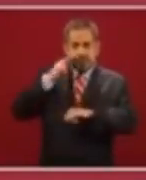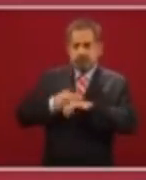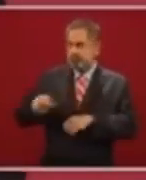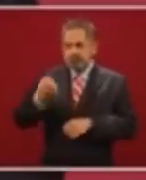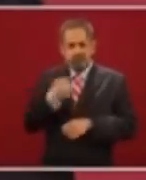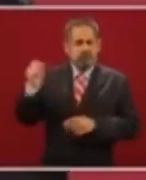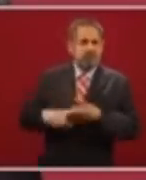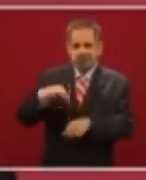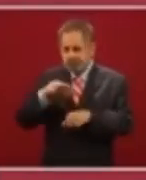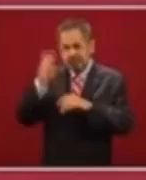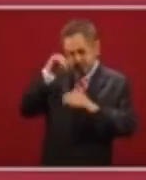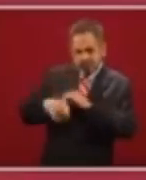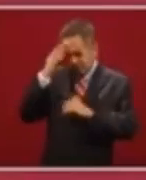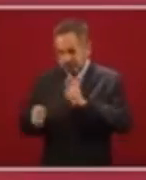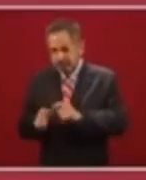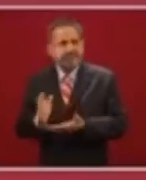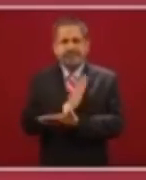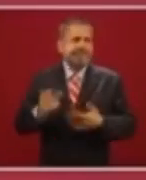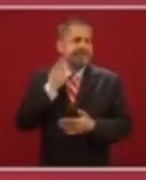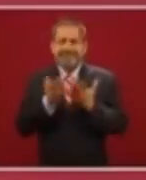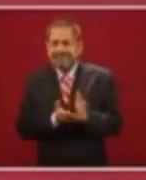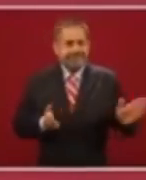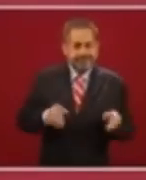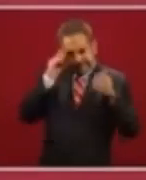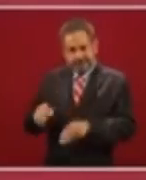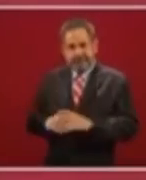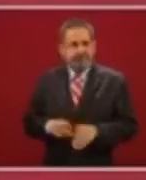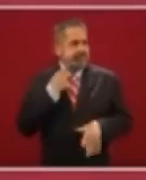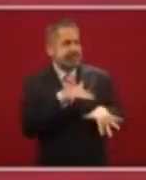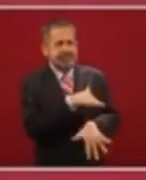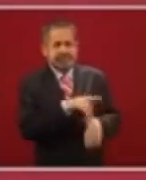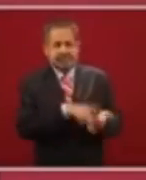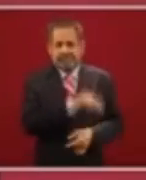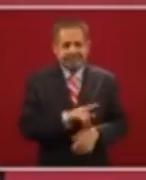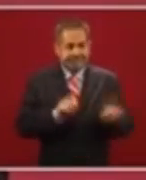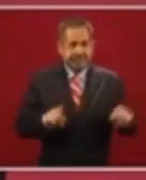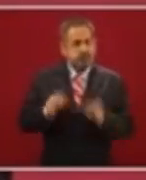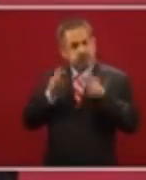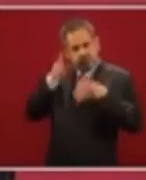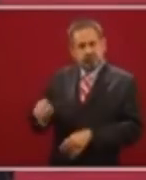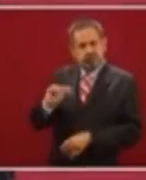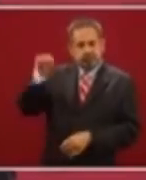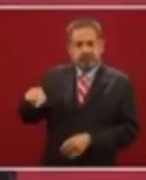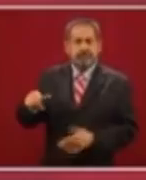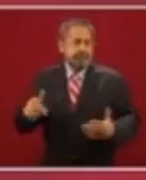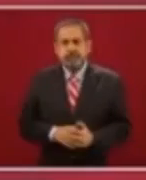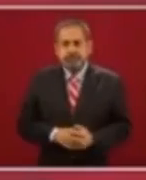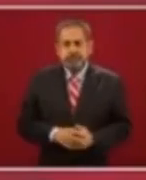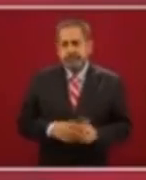conducción de técnicos, de médicos, de científicos, no de políticos, o mejor dicho, de politiqueros, o de